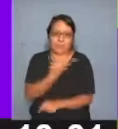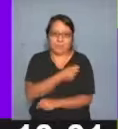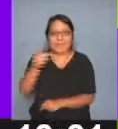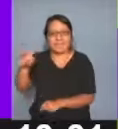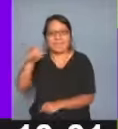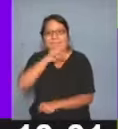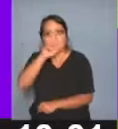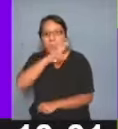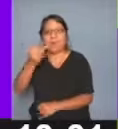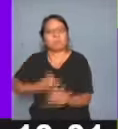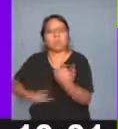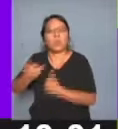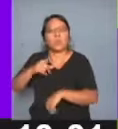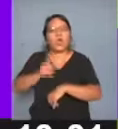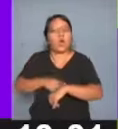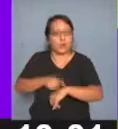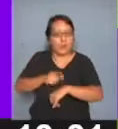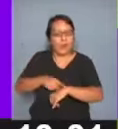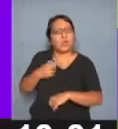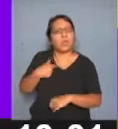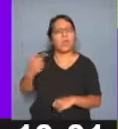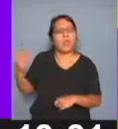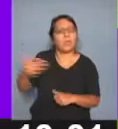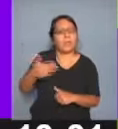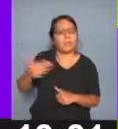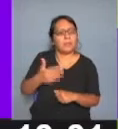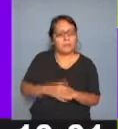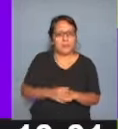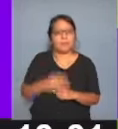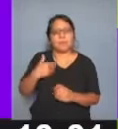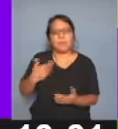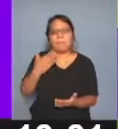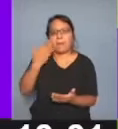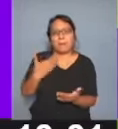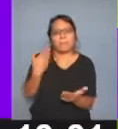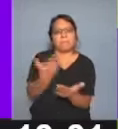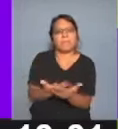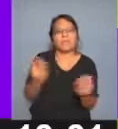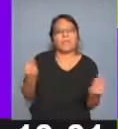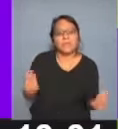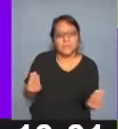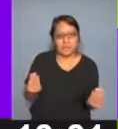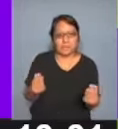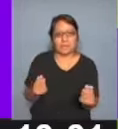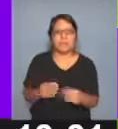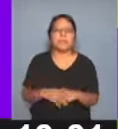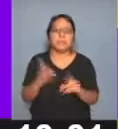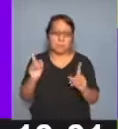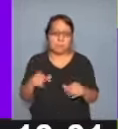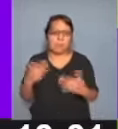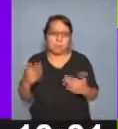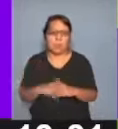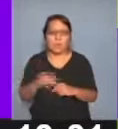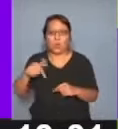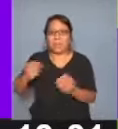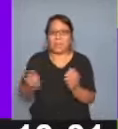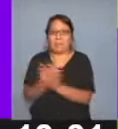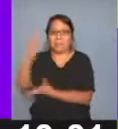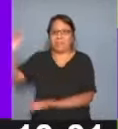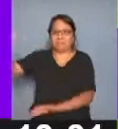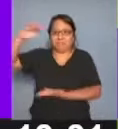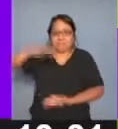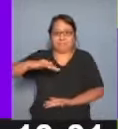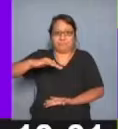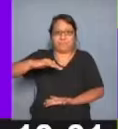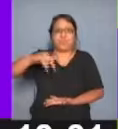hay algunas personas en este momento presentes que están presentando documentación también para poder inocularse, porque llegaron esta mañana y